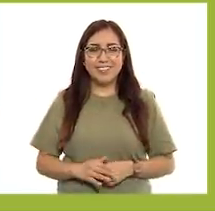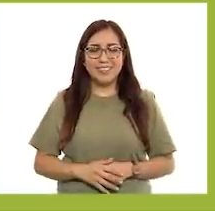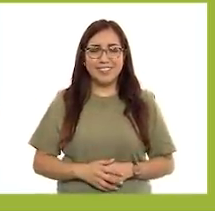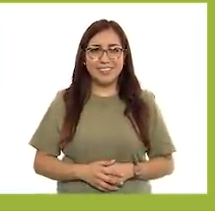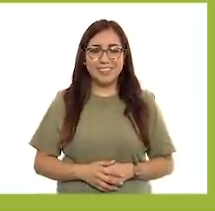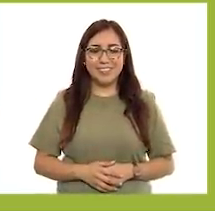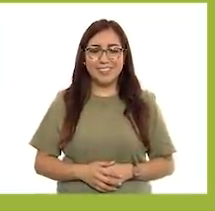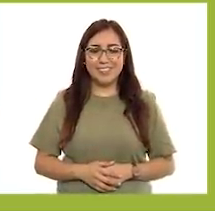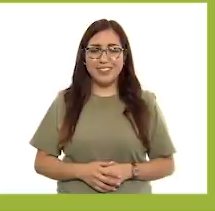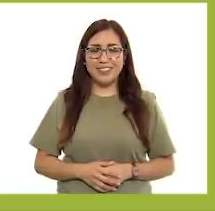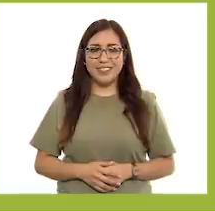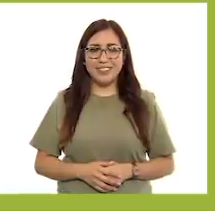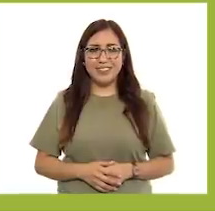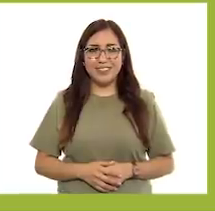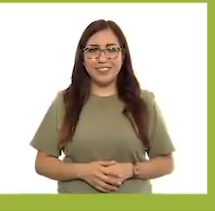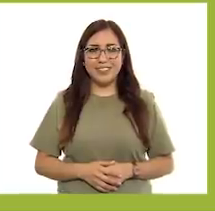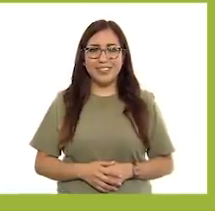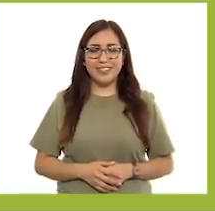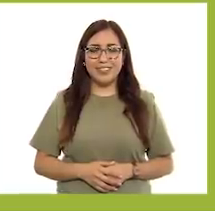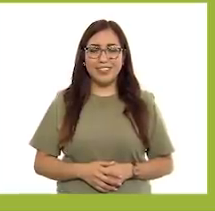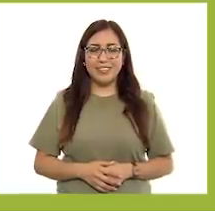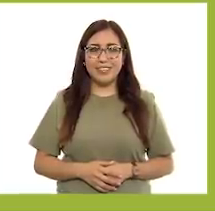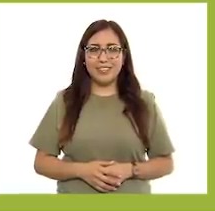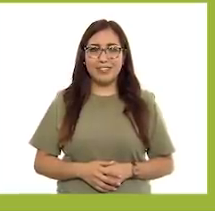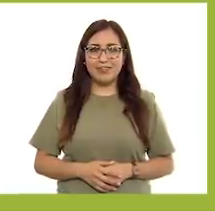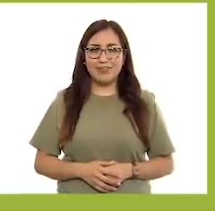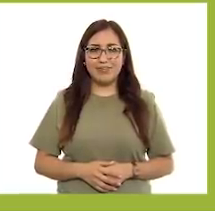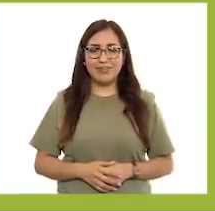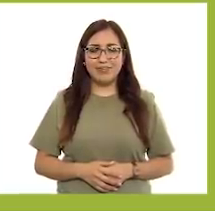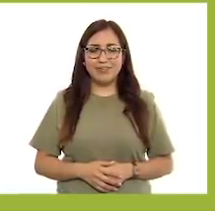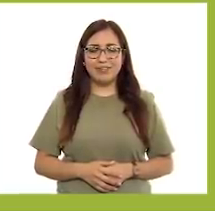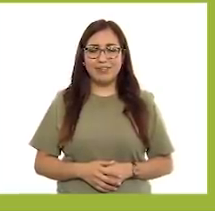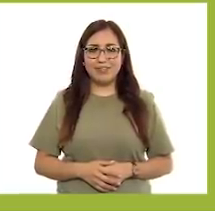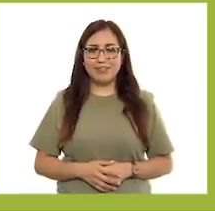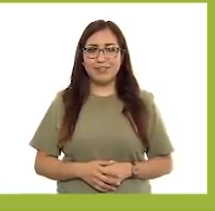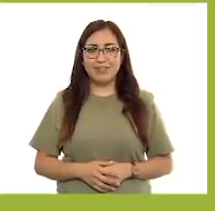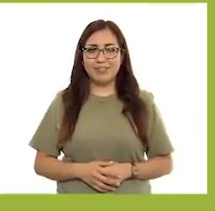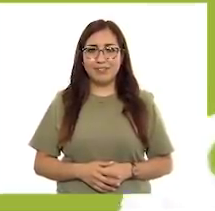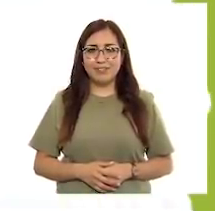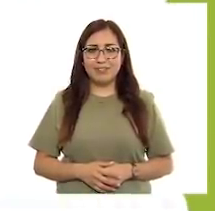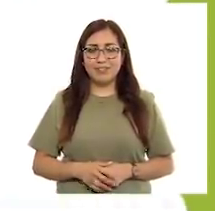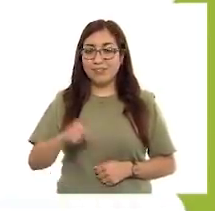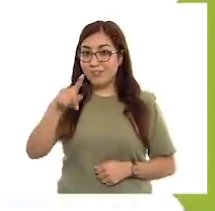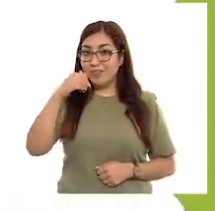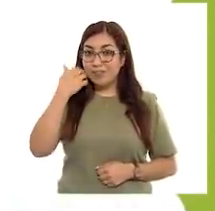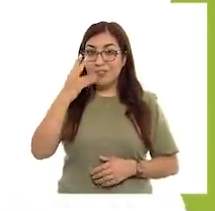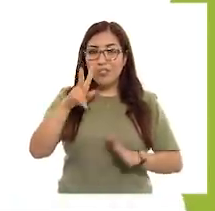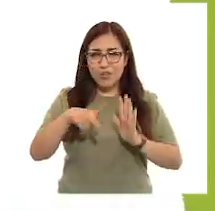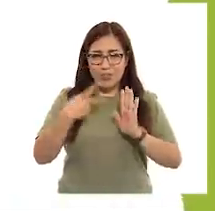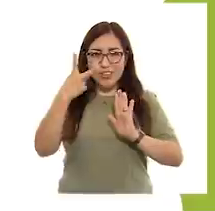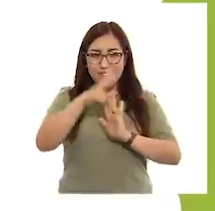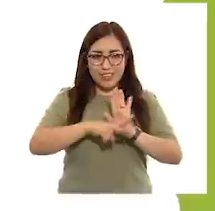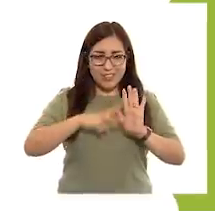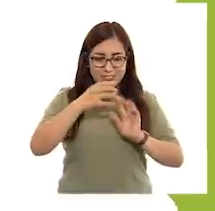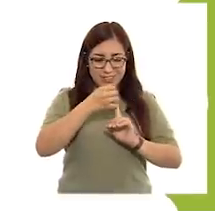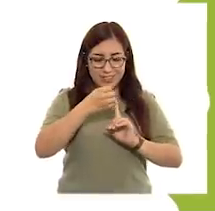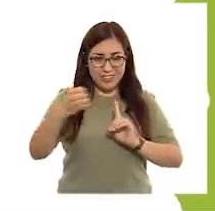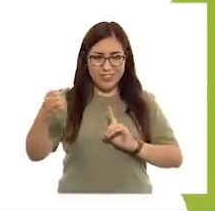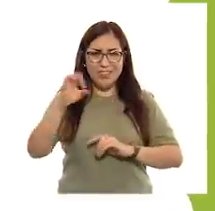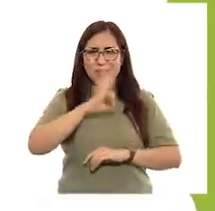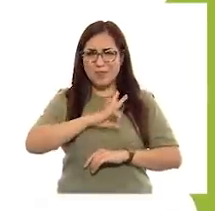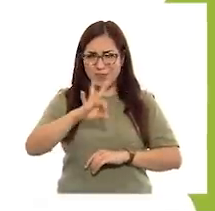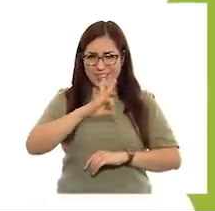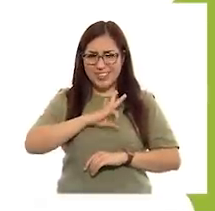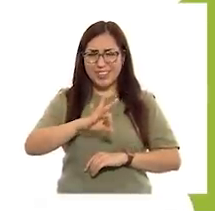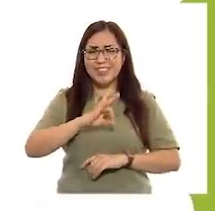55 36 01 87 20 con 30 líneas. Si quieres volver a ver los programas de Aprende en